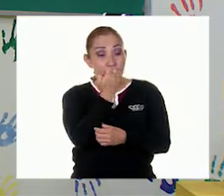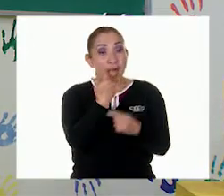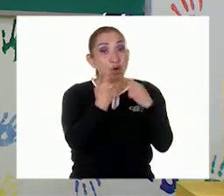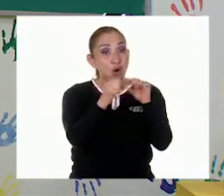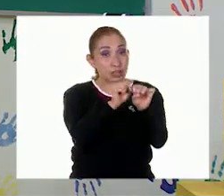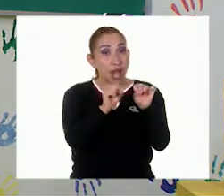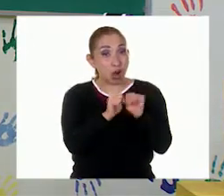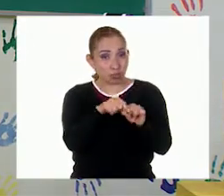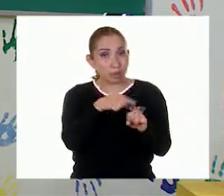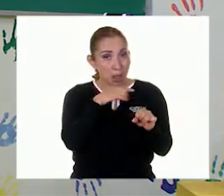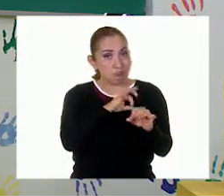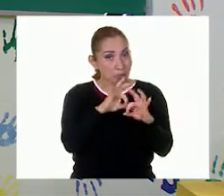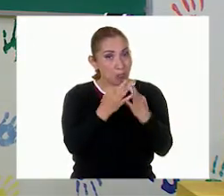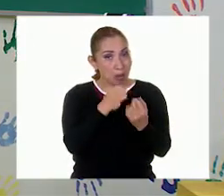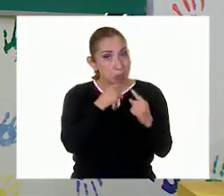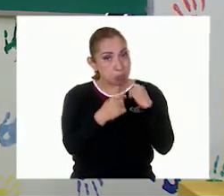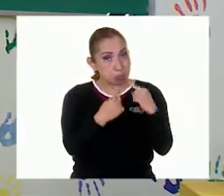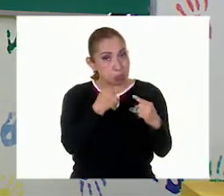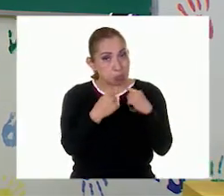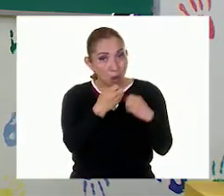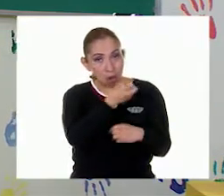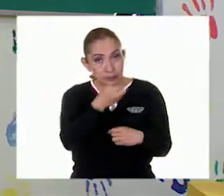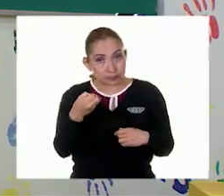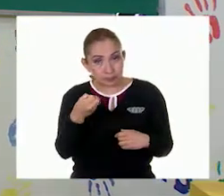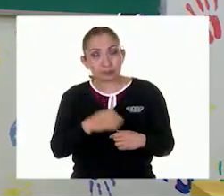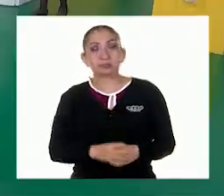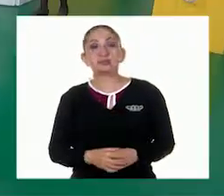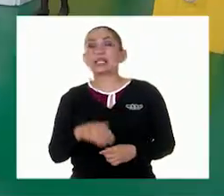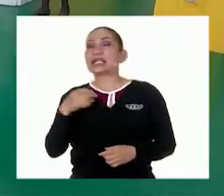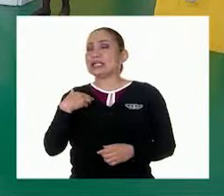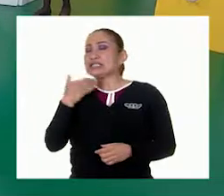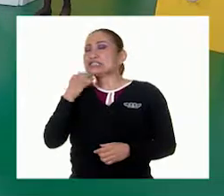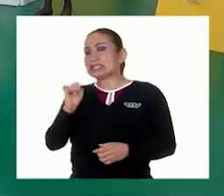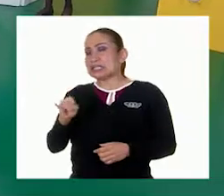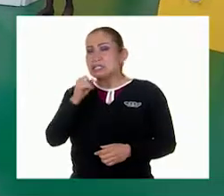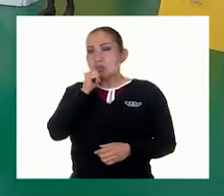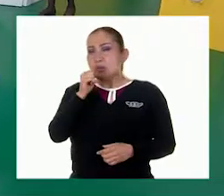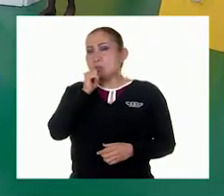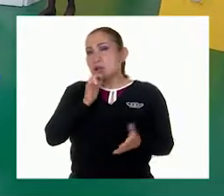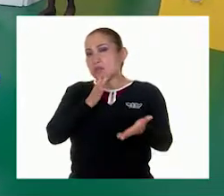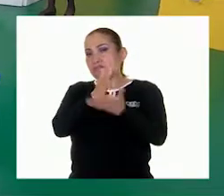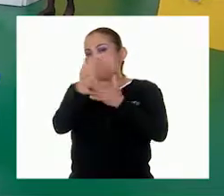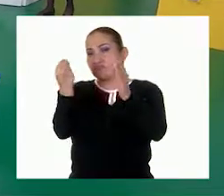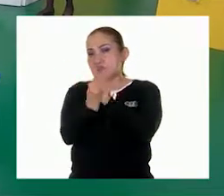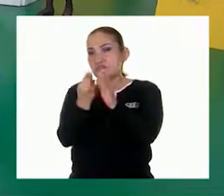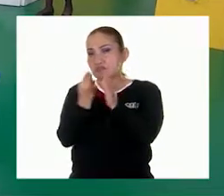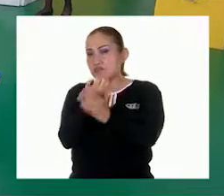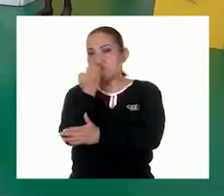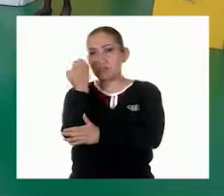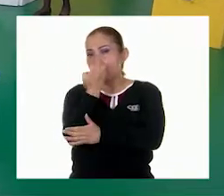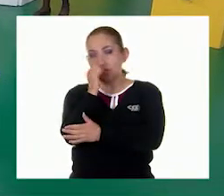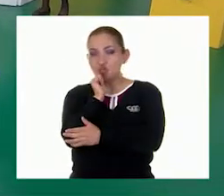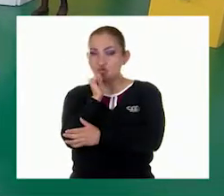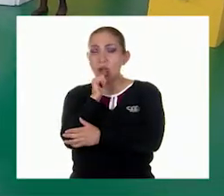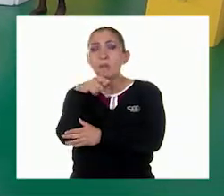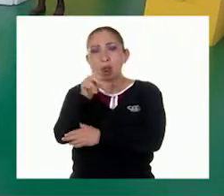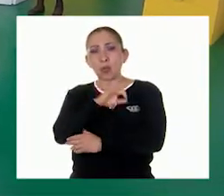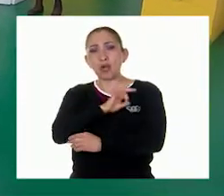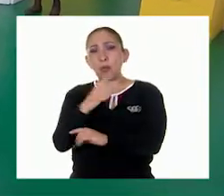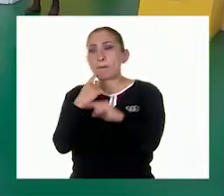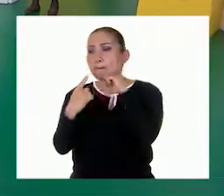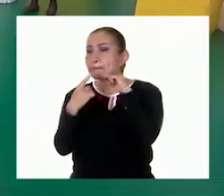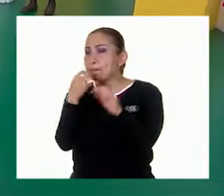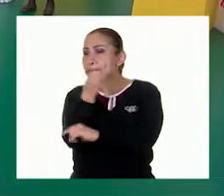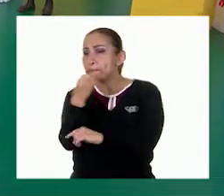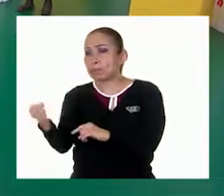y salones de clase. Pero bueno, aunque ahora todavía no regresamos a la escuela, aún así podemos organizarnos